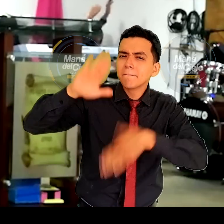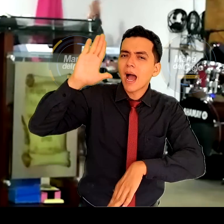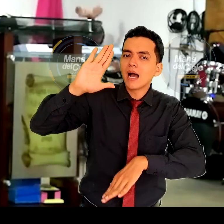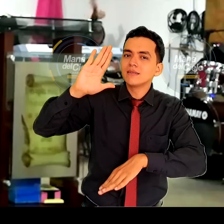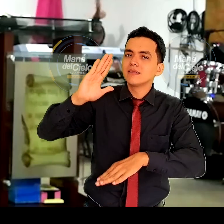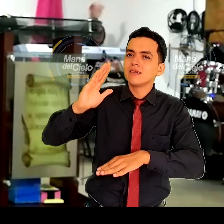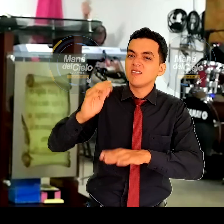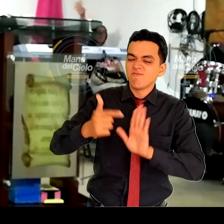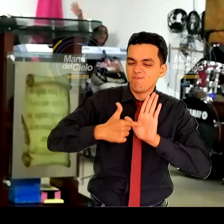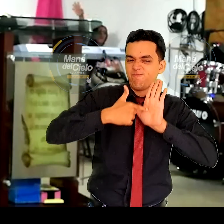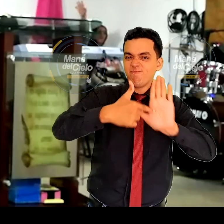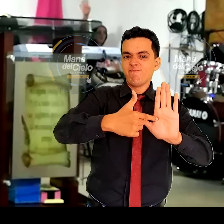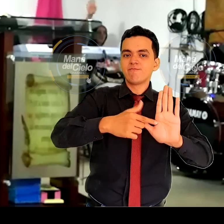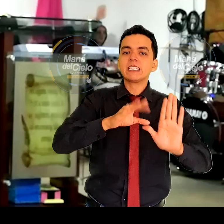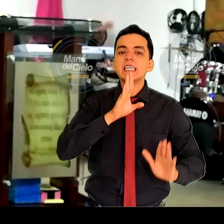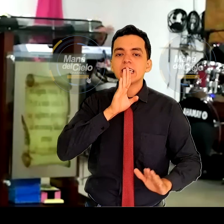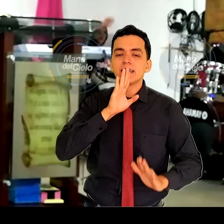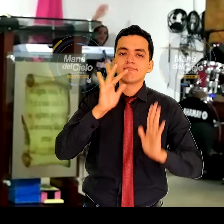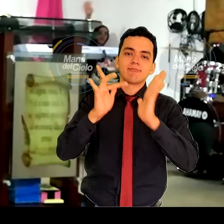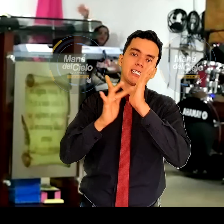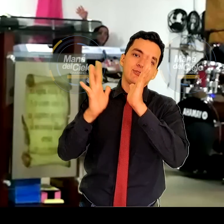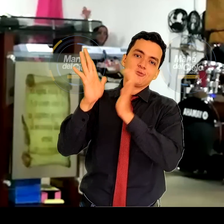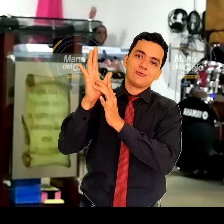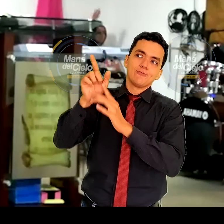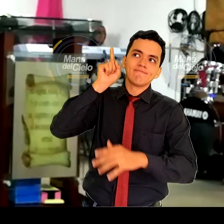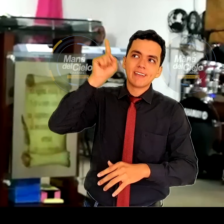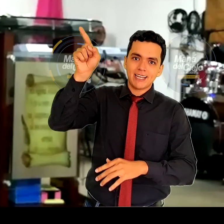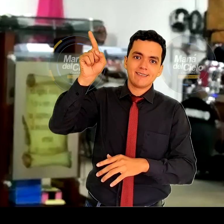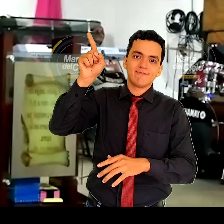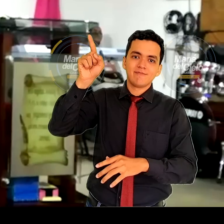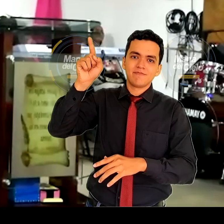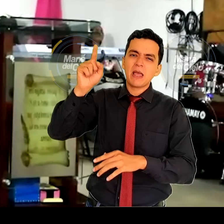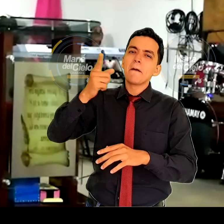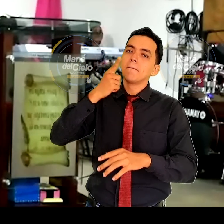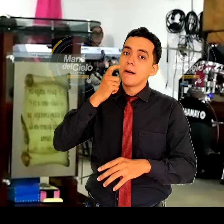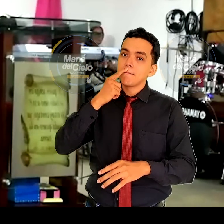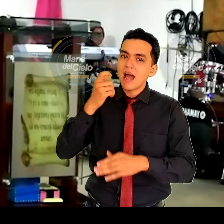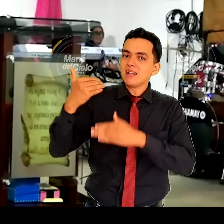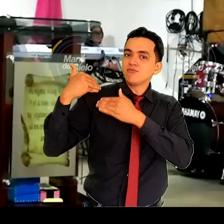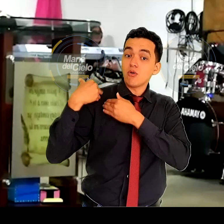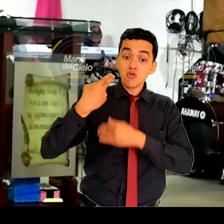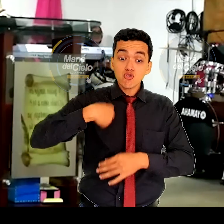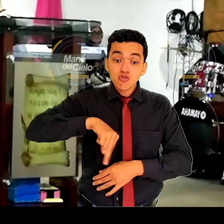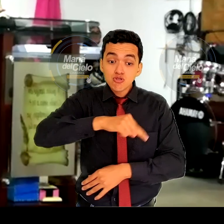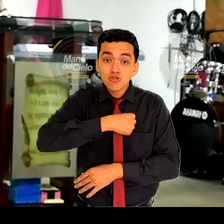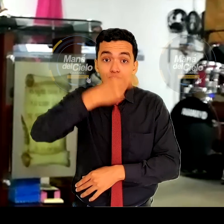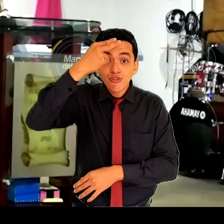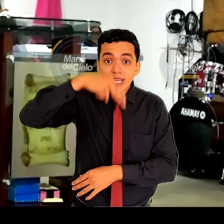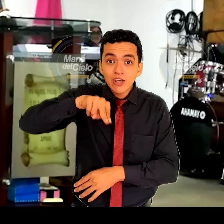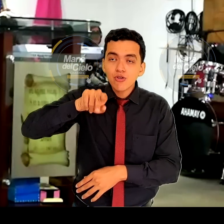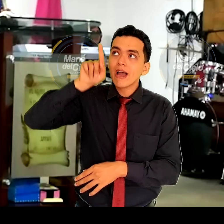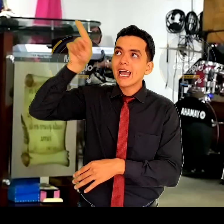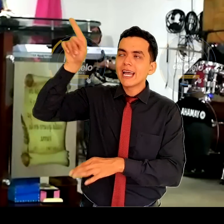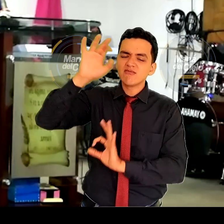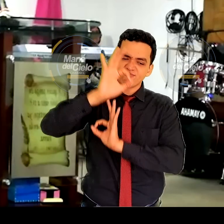mejor Padre del mundo. Apláudale en esta noche. Gracias, Señor.